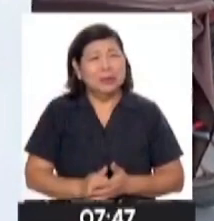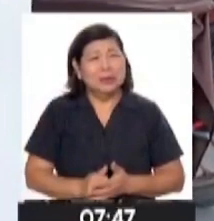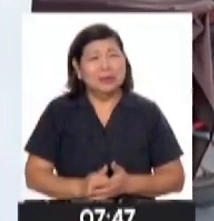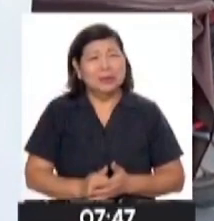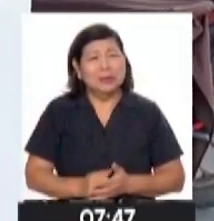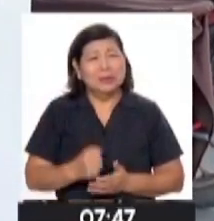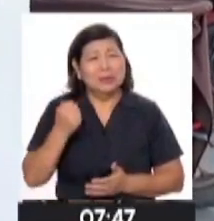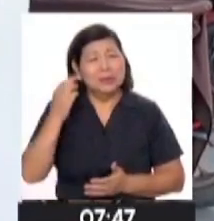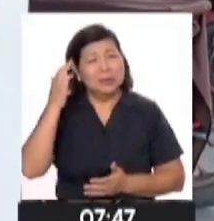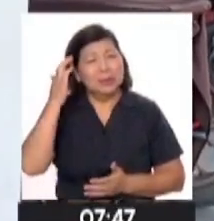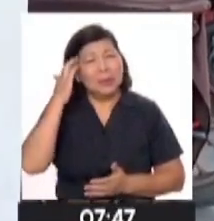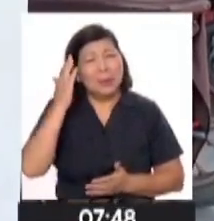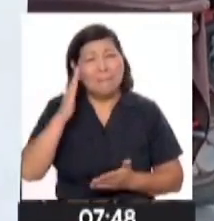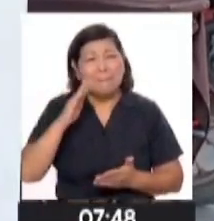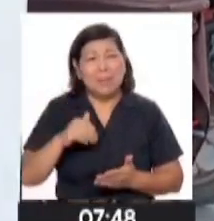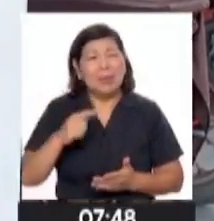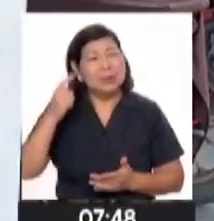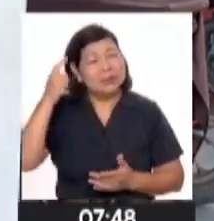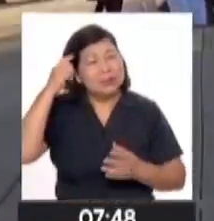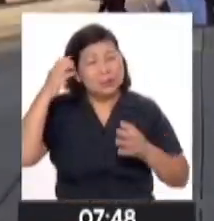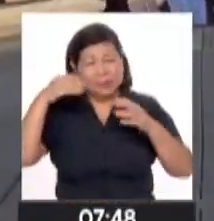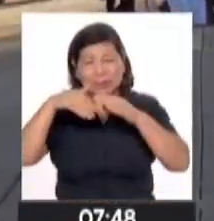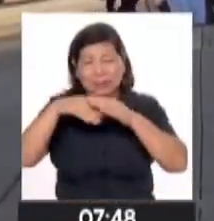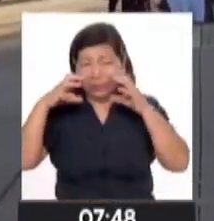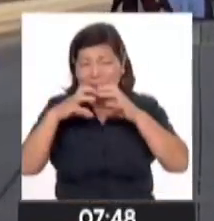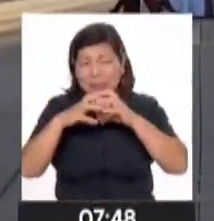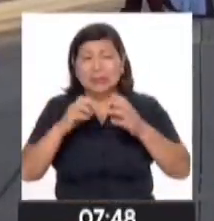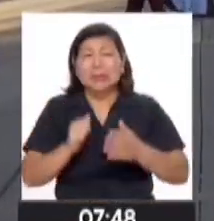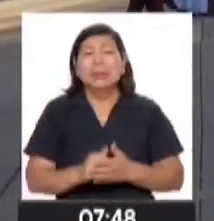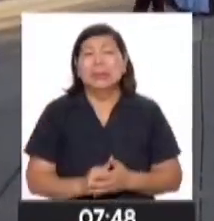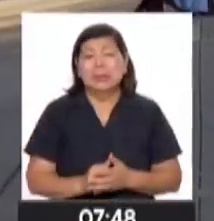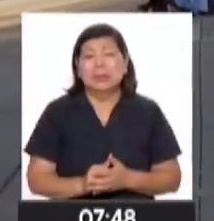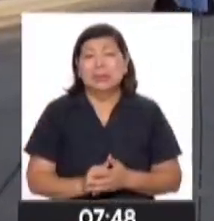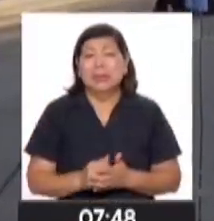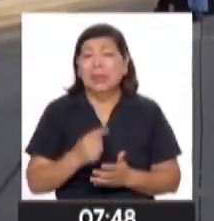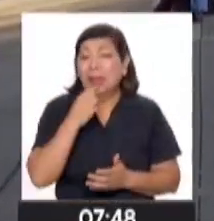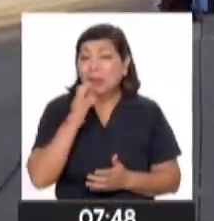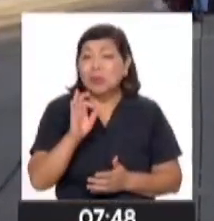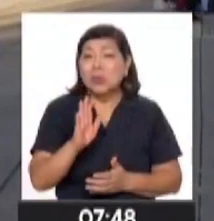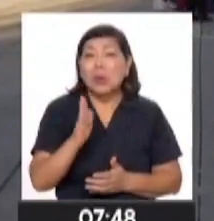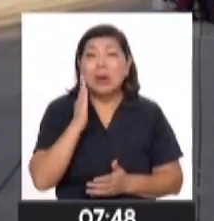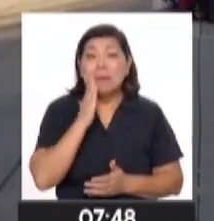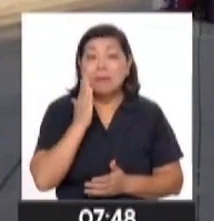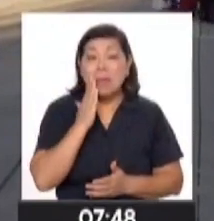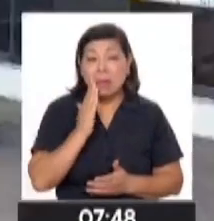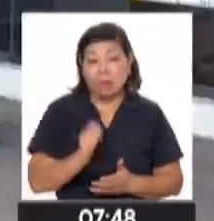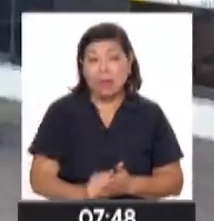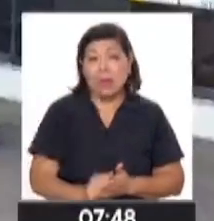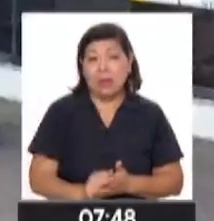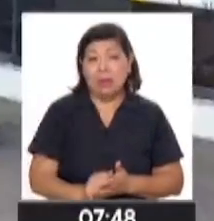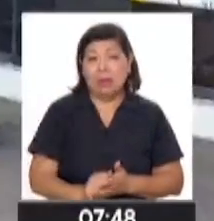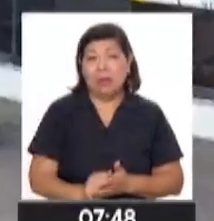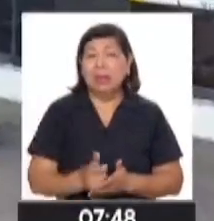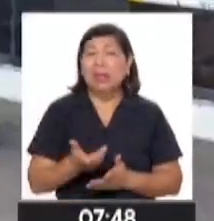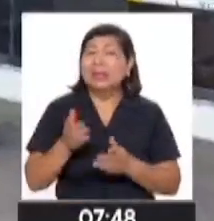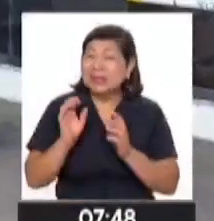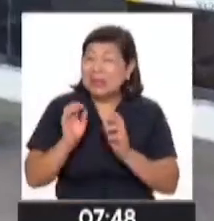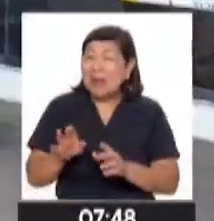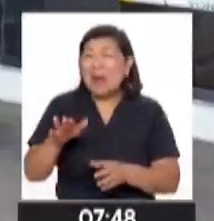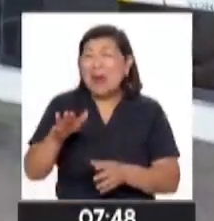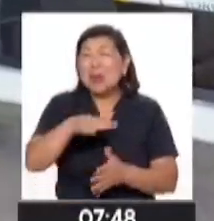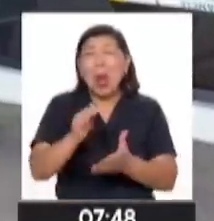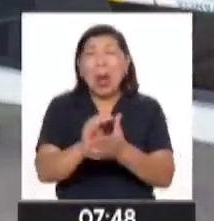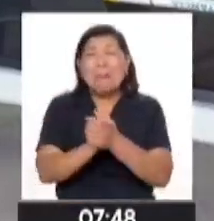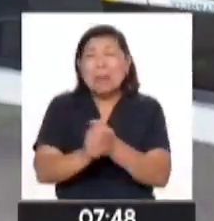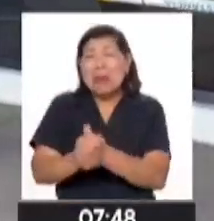por dentro está dañado su cerebro. De acuerdo a la versión de su madre, el menor era víctima de acoso